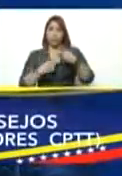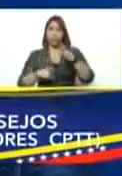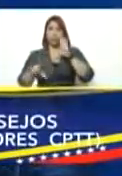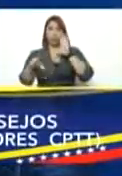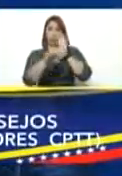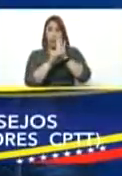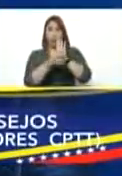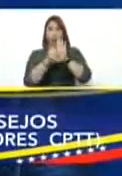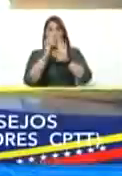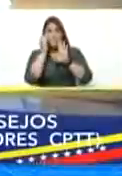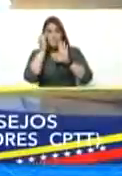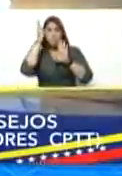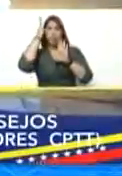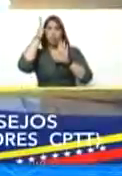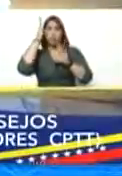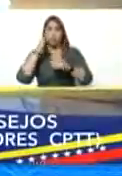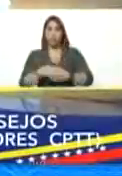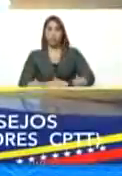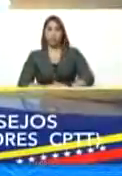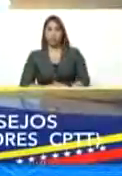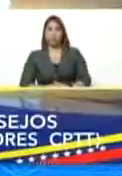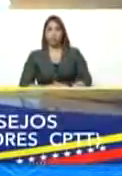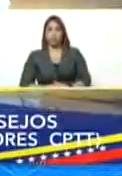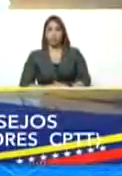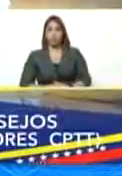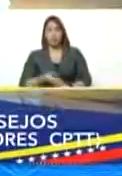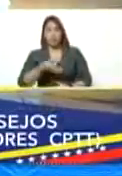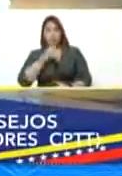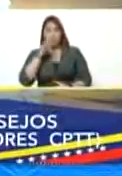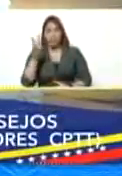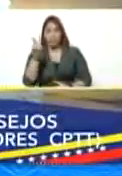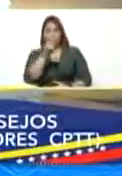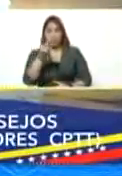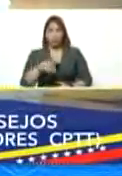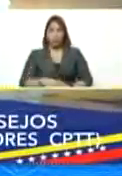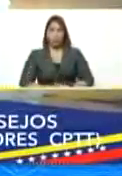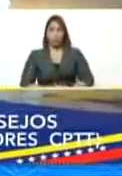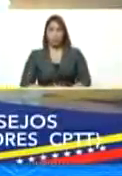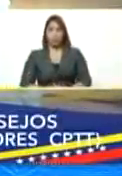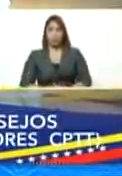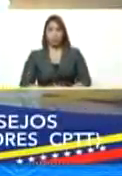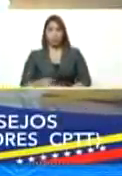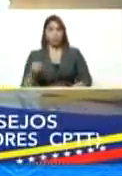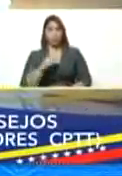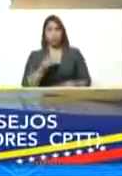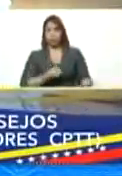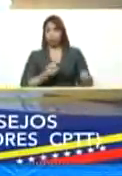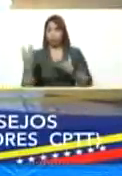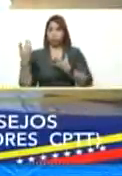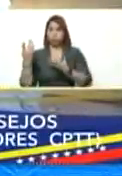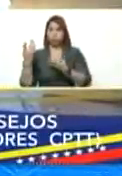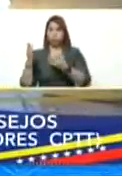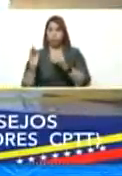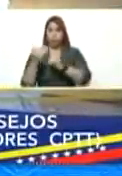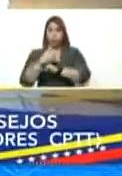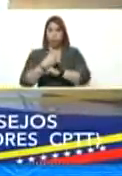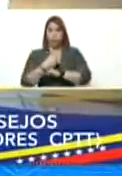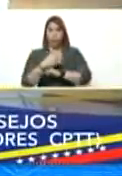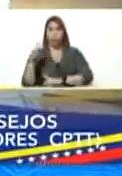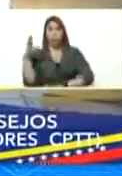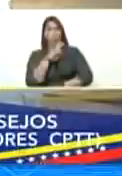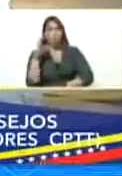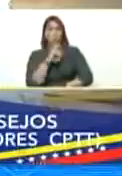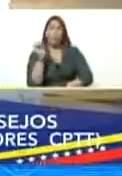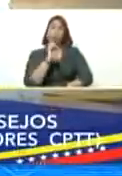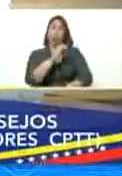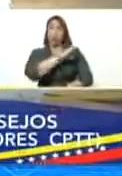y la capacidad para que el café venezolano no sea llevado en contrabando a Colombia o al